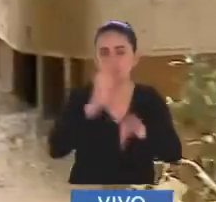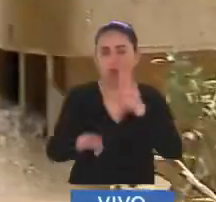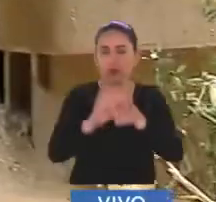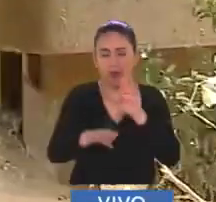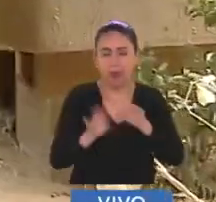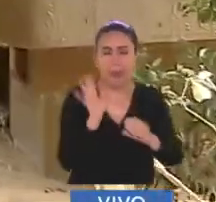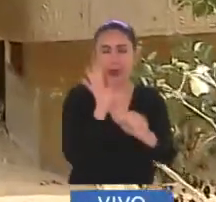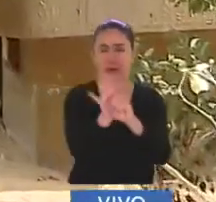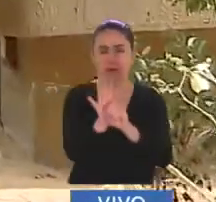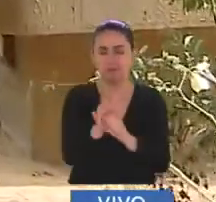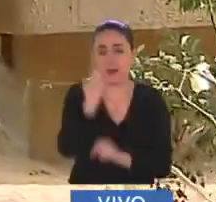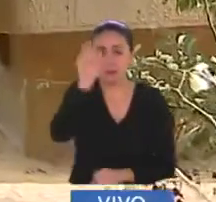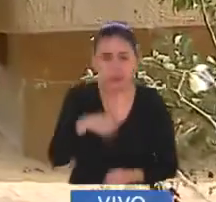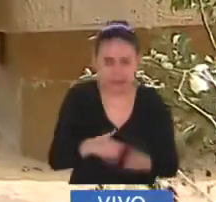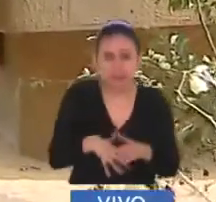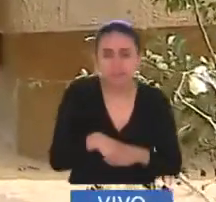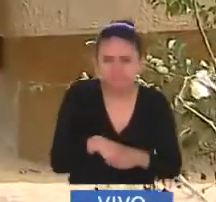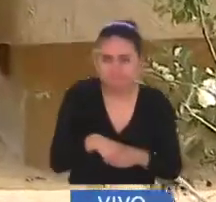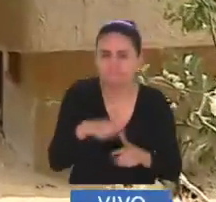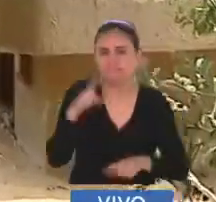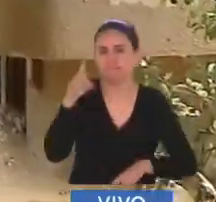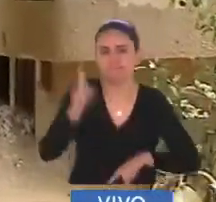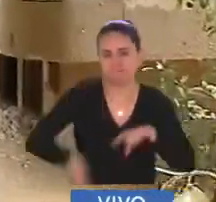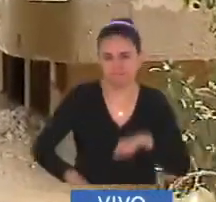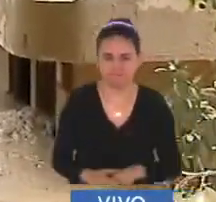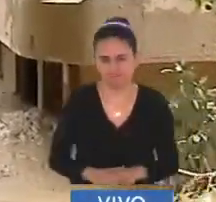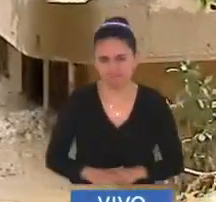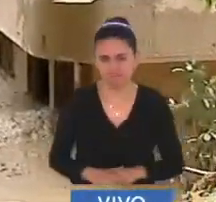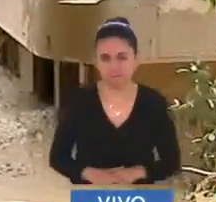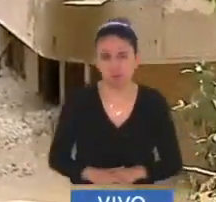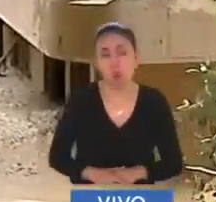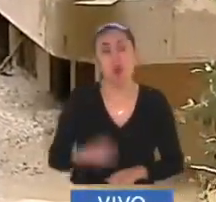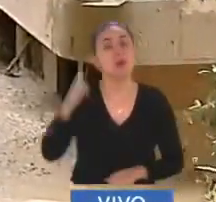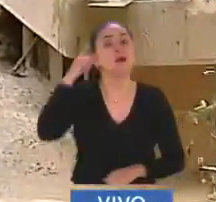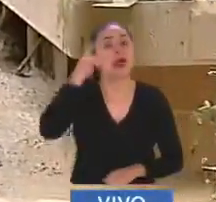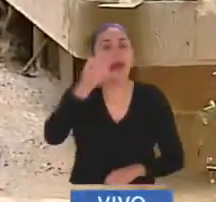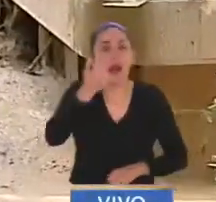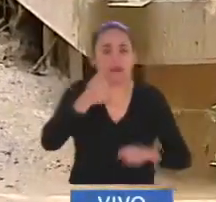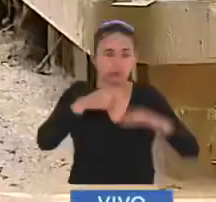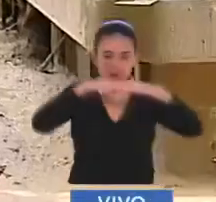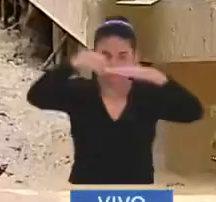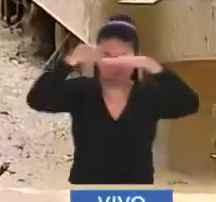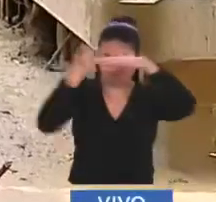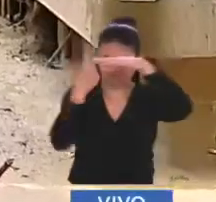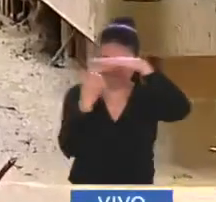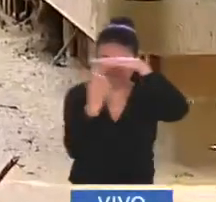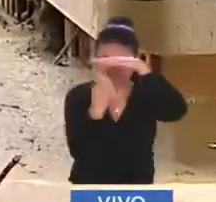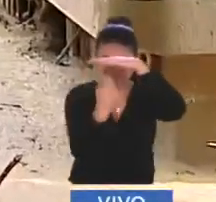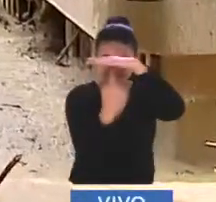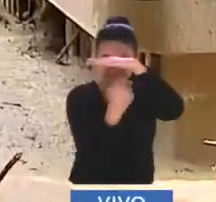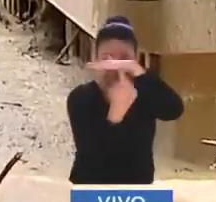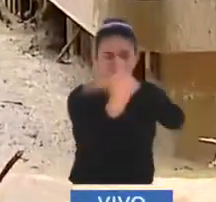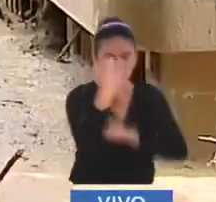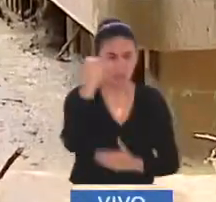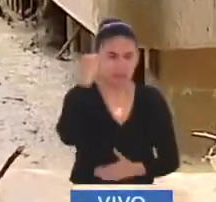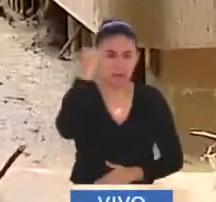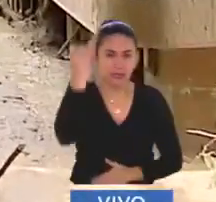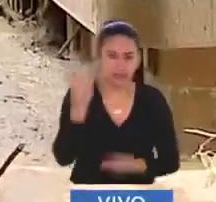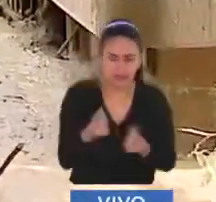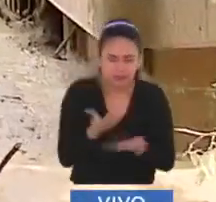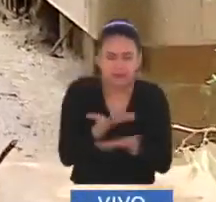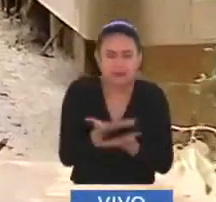literalmente, y perdonen que se lo diga en términos coloquiales, deberían nadar para poder salir desde sus viviendas y poder salir de sus